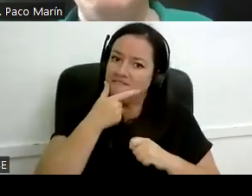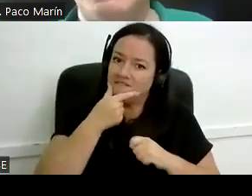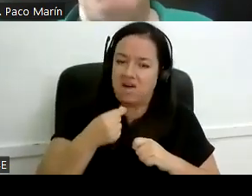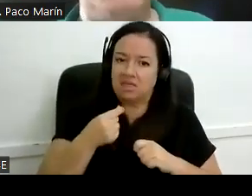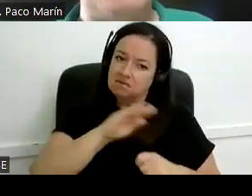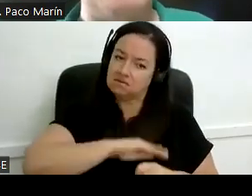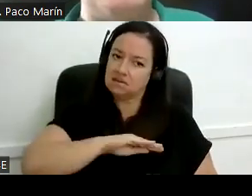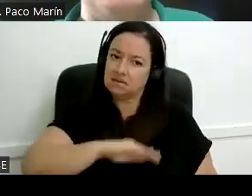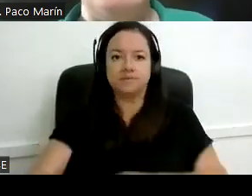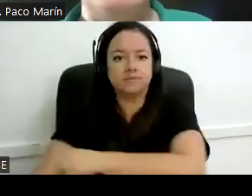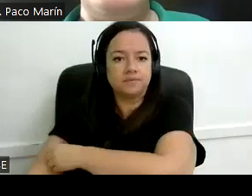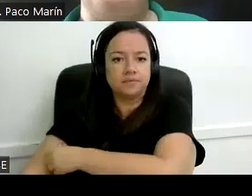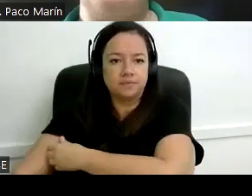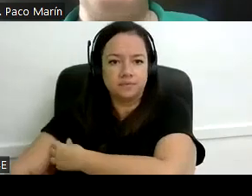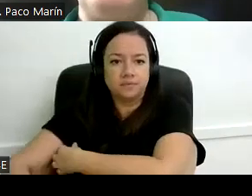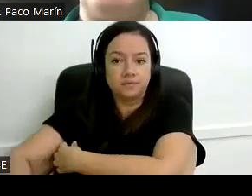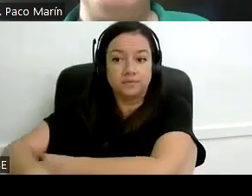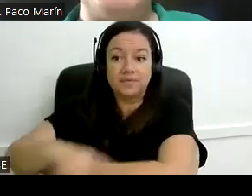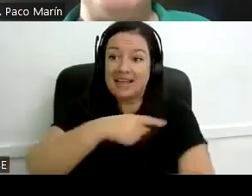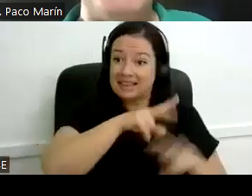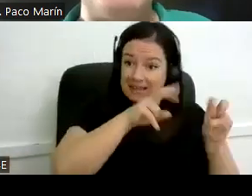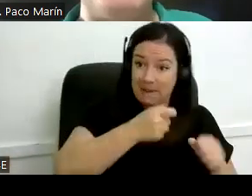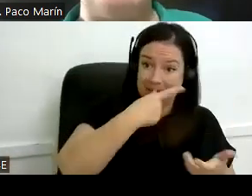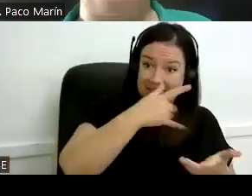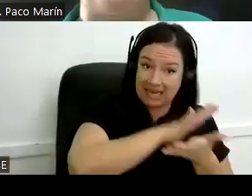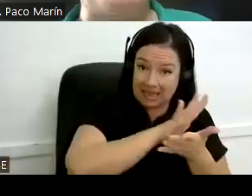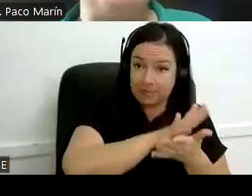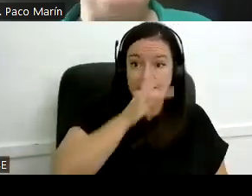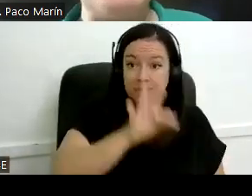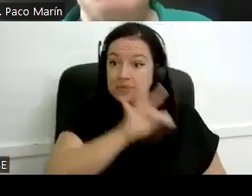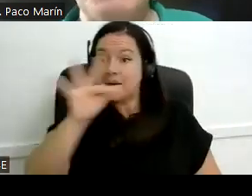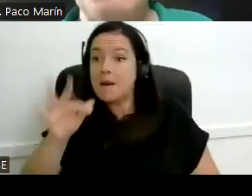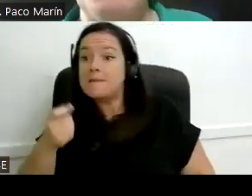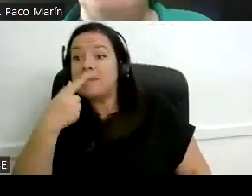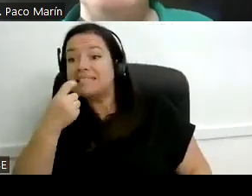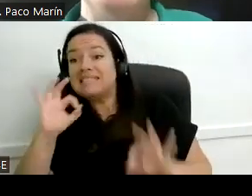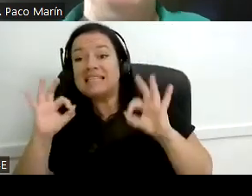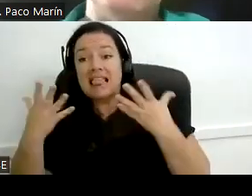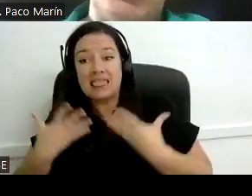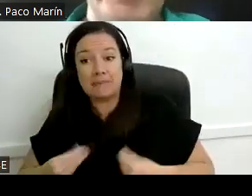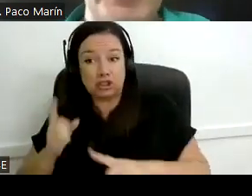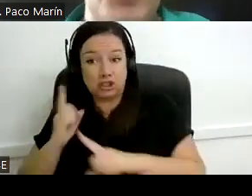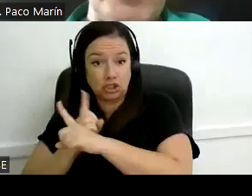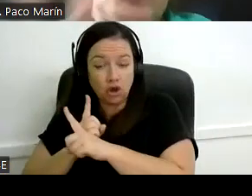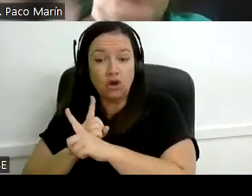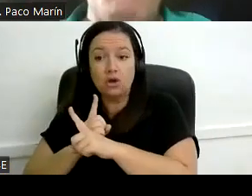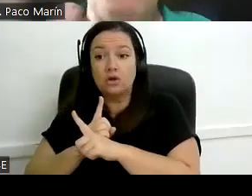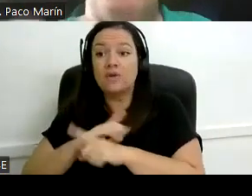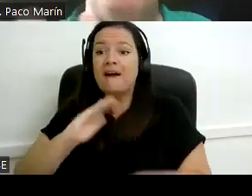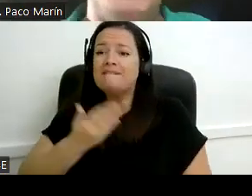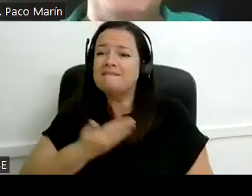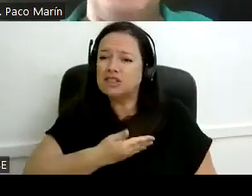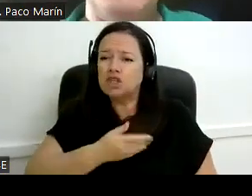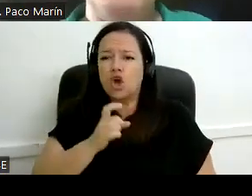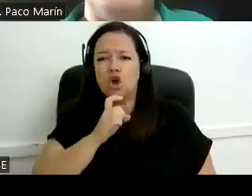manera importante. Esto con respecto a los tranquilizantes. Con respecto a los antidepresivos, los efectos secundarios son un